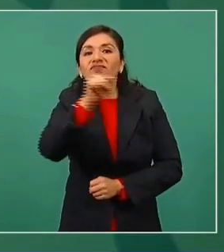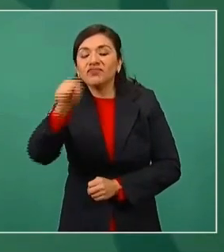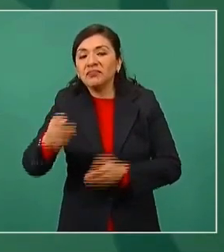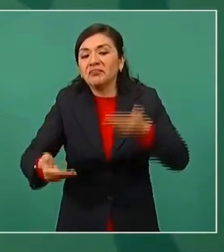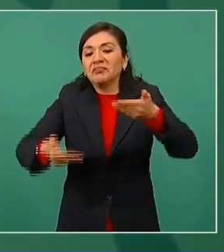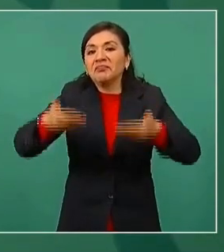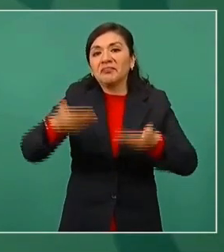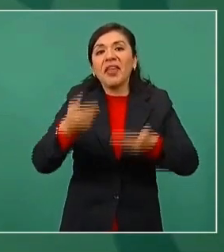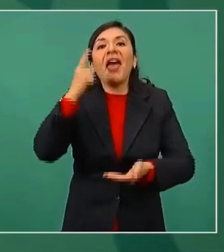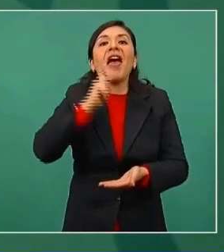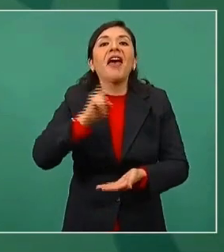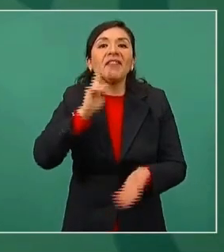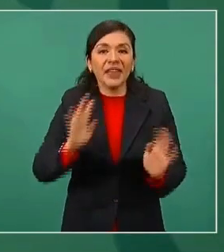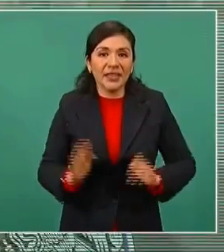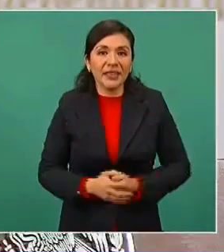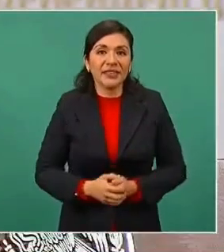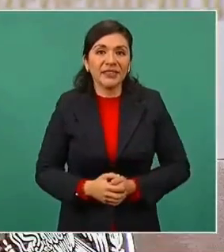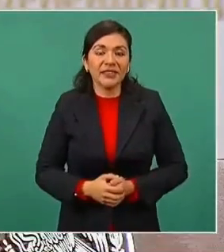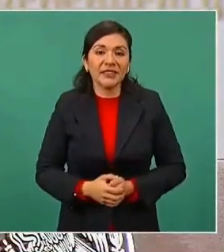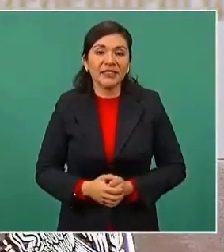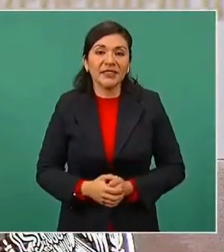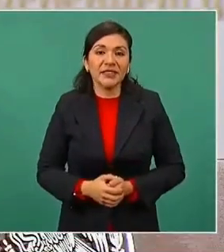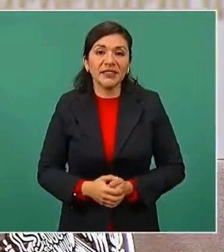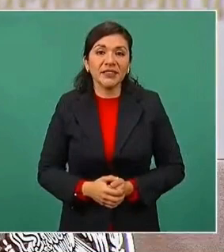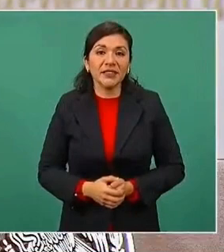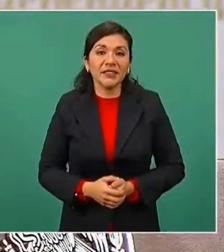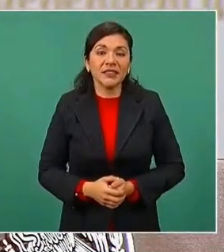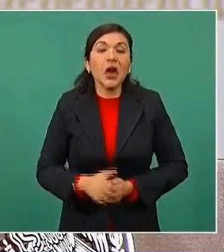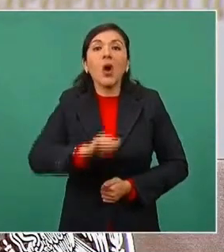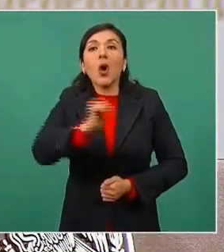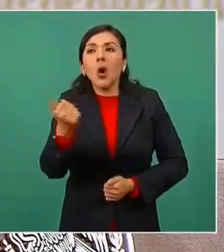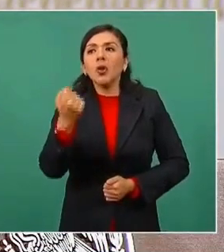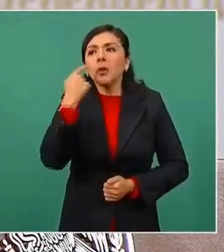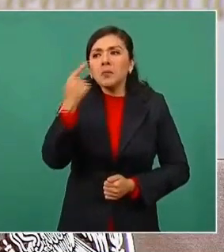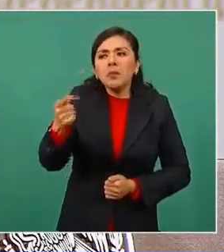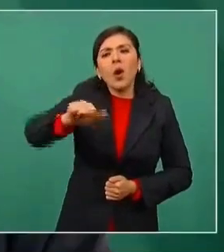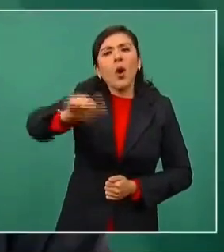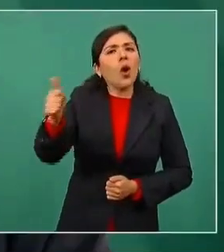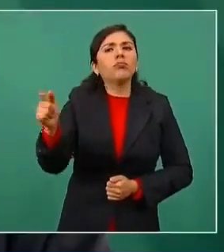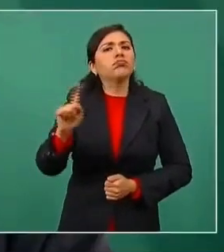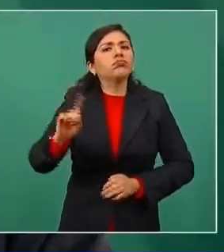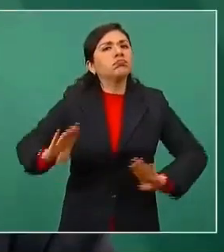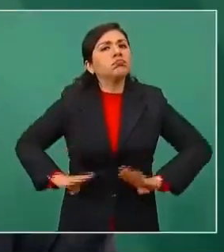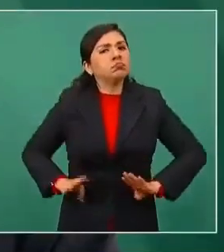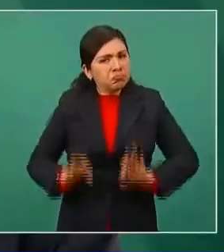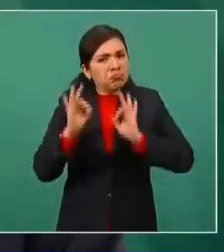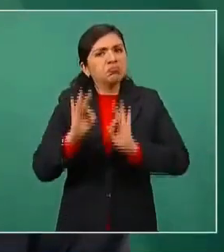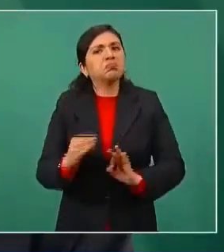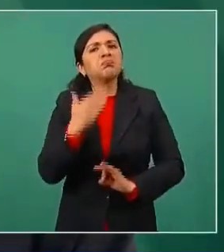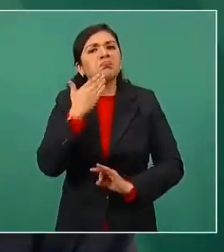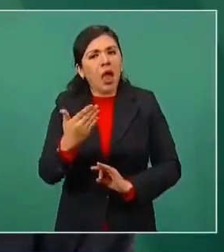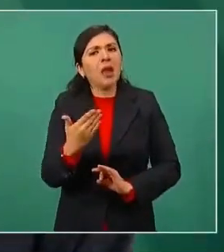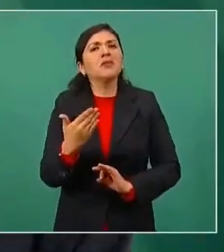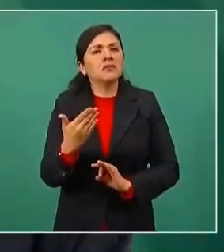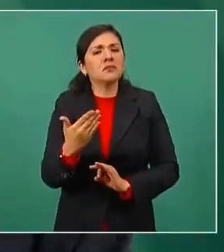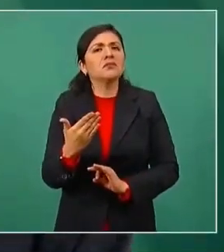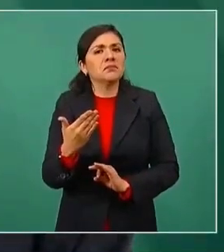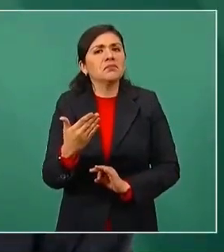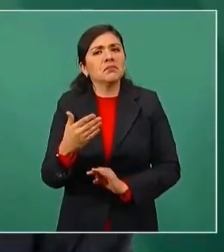y quiénes están actuando pues